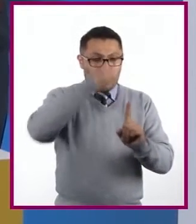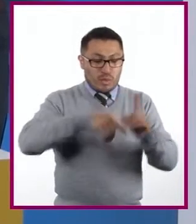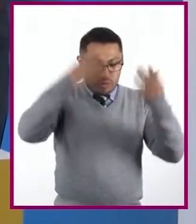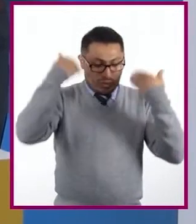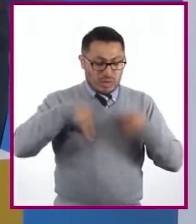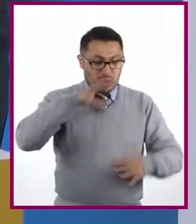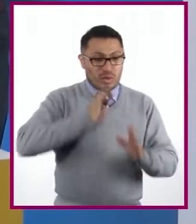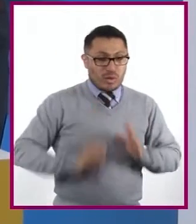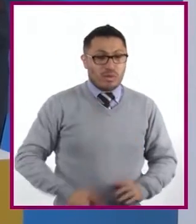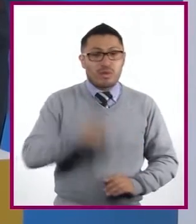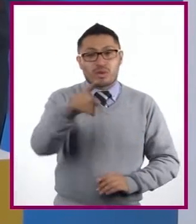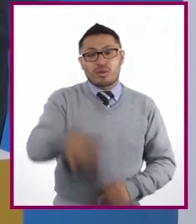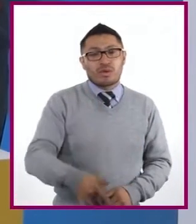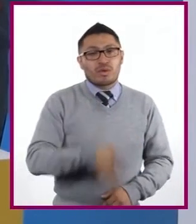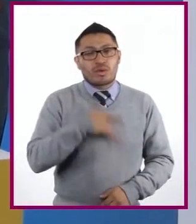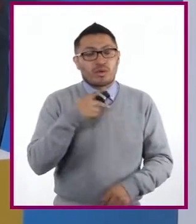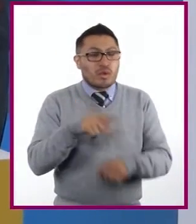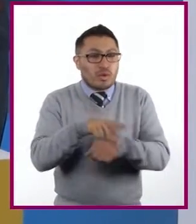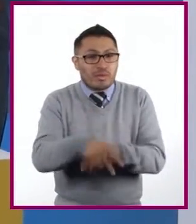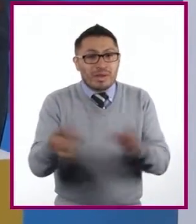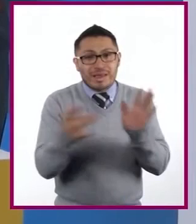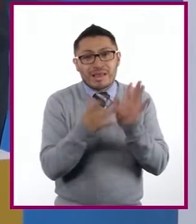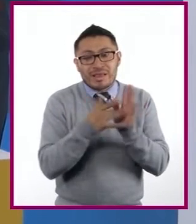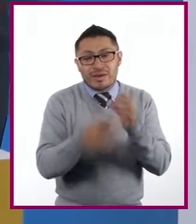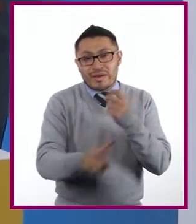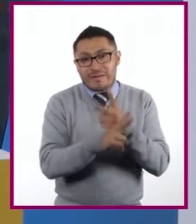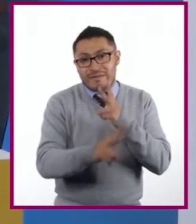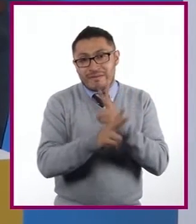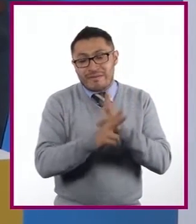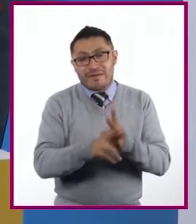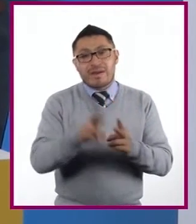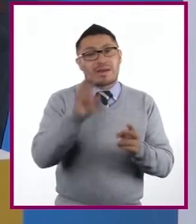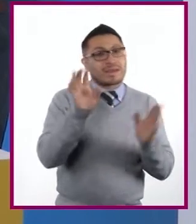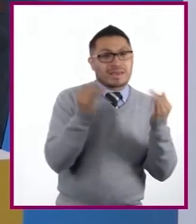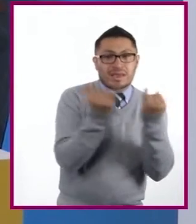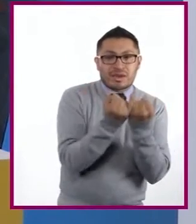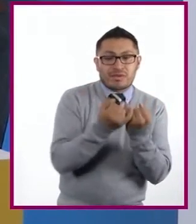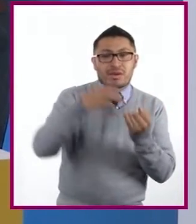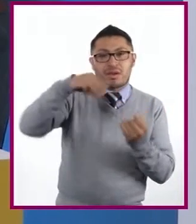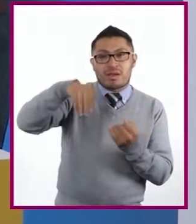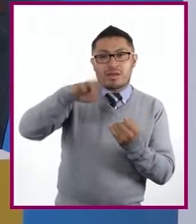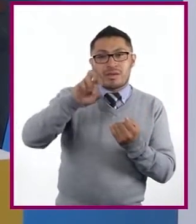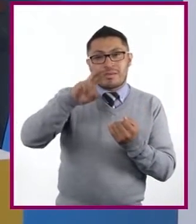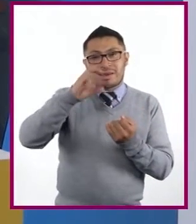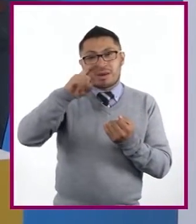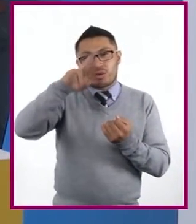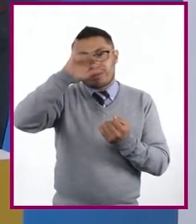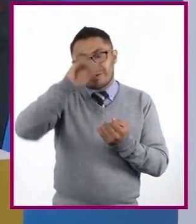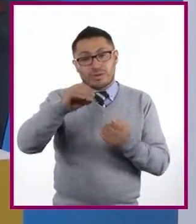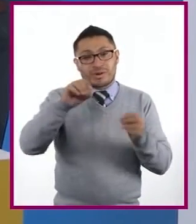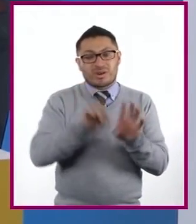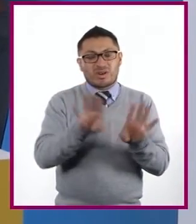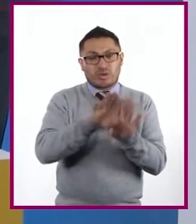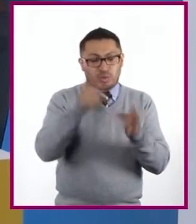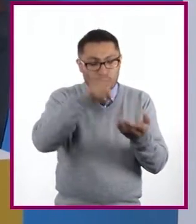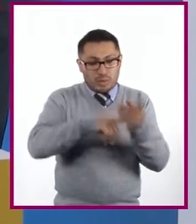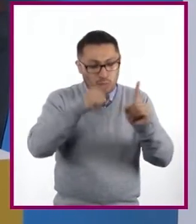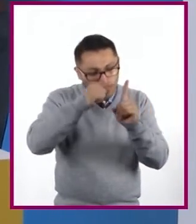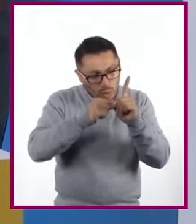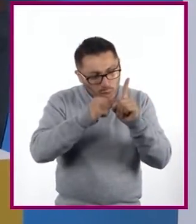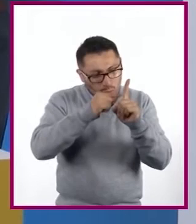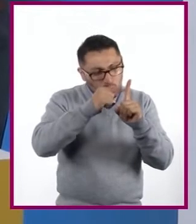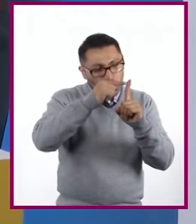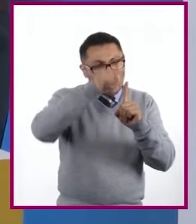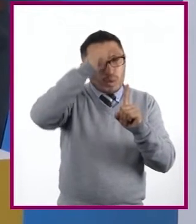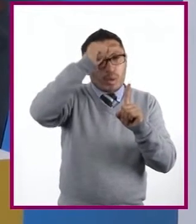vidrio. A su vez, está en contacto con el mercurio, el cual expande sus partículas o se